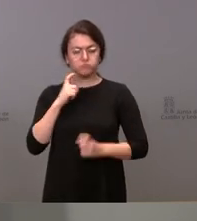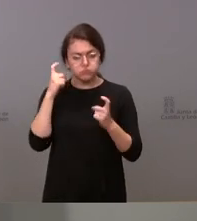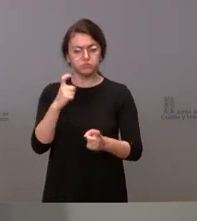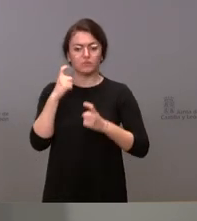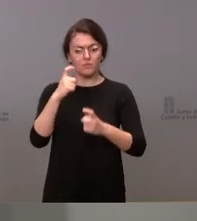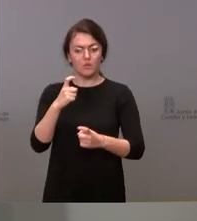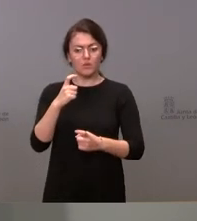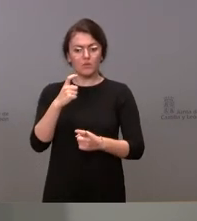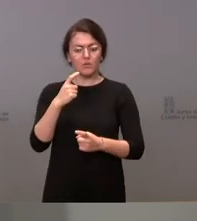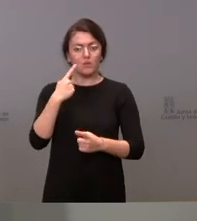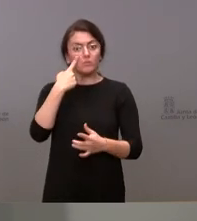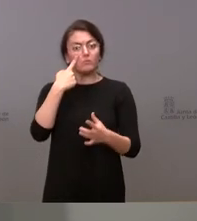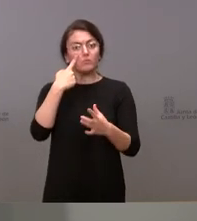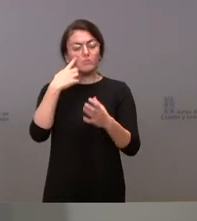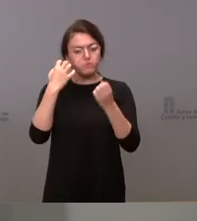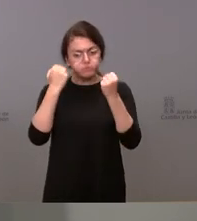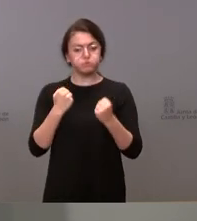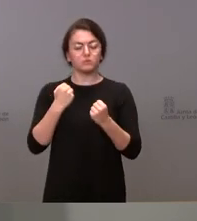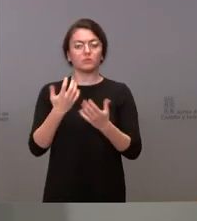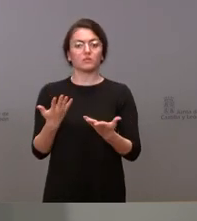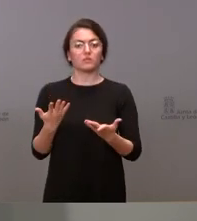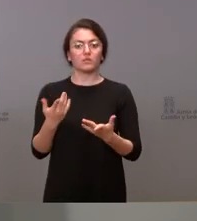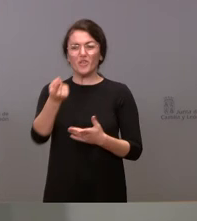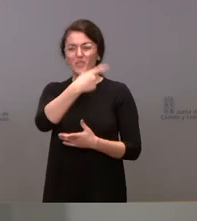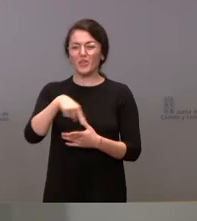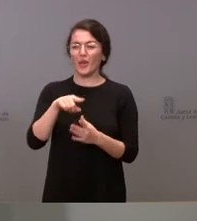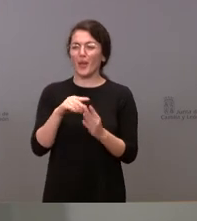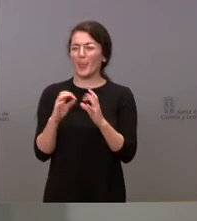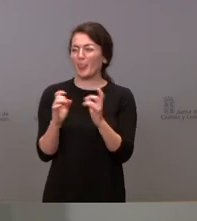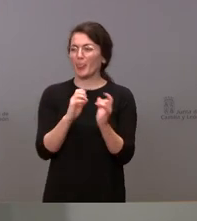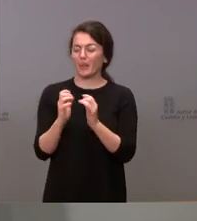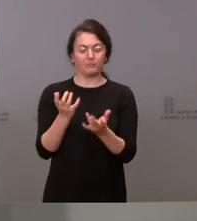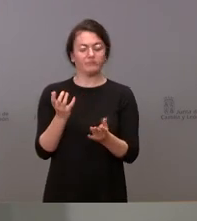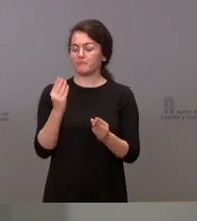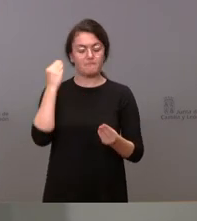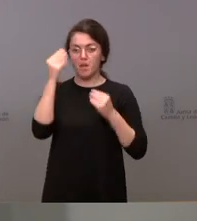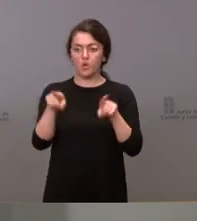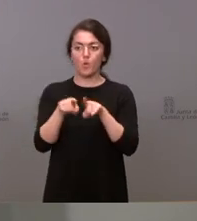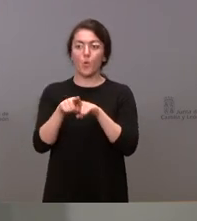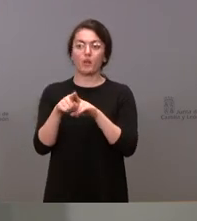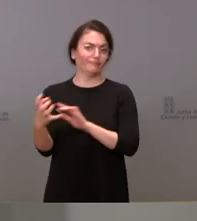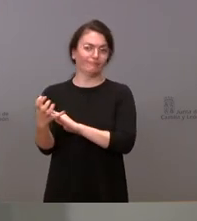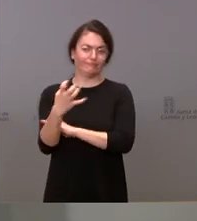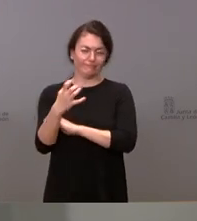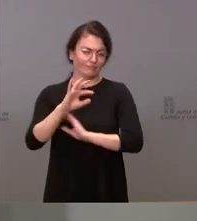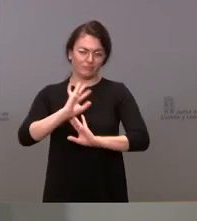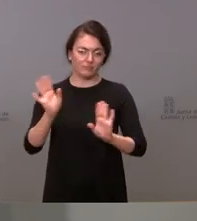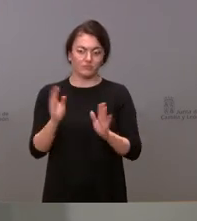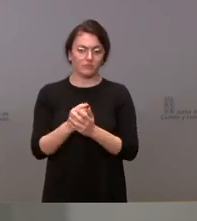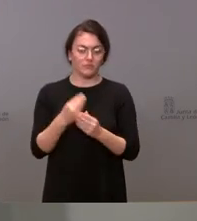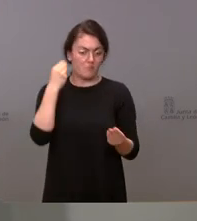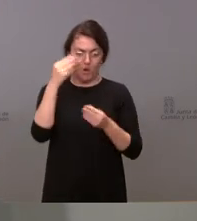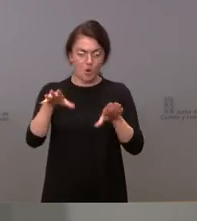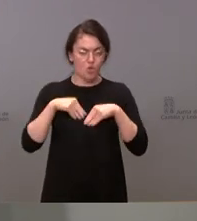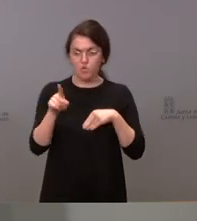personal, tengan que estar en boca de todo el mundo. A mí me parece absolutamente intolerable.